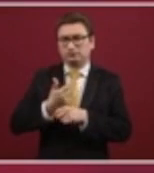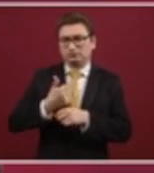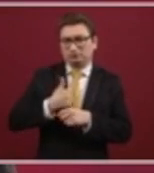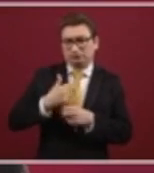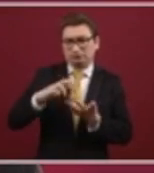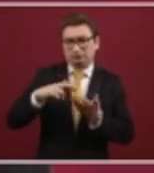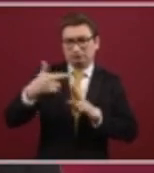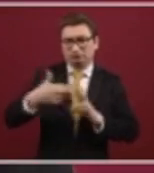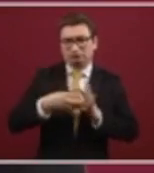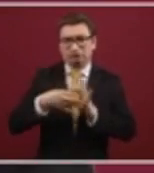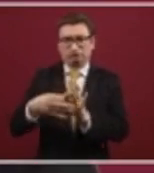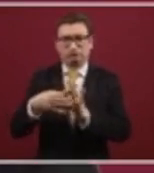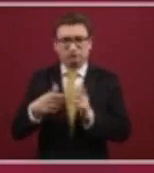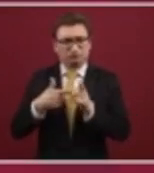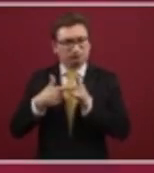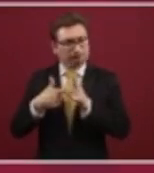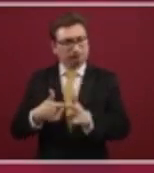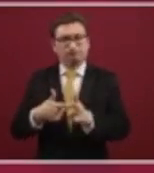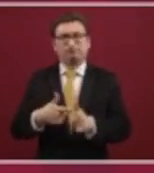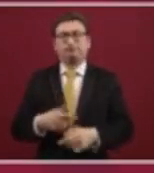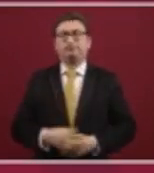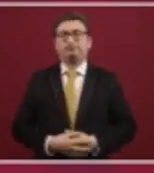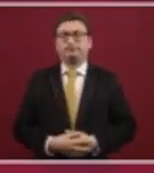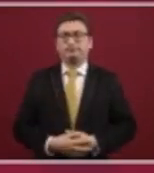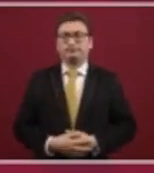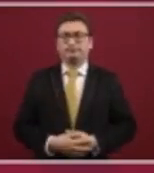con Canadá y Estados Unidos.